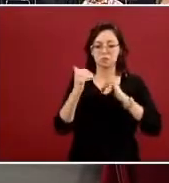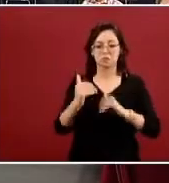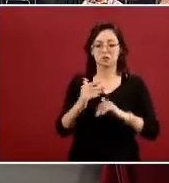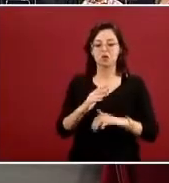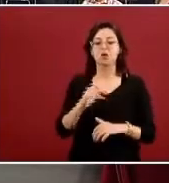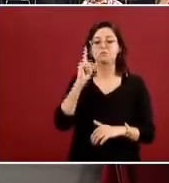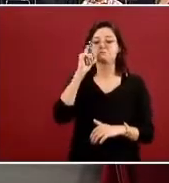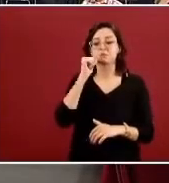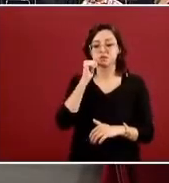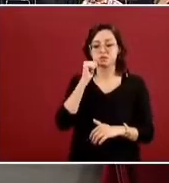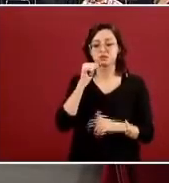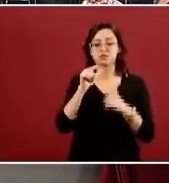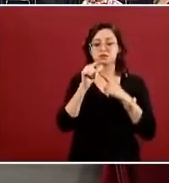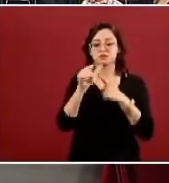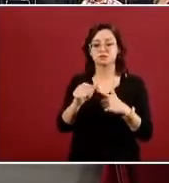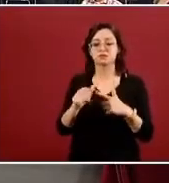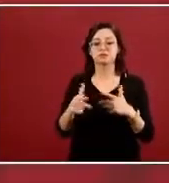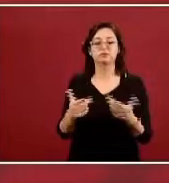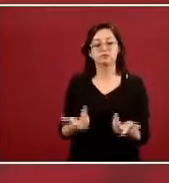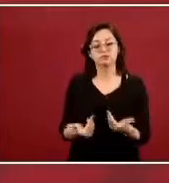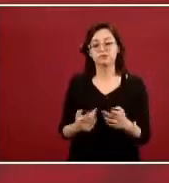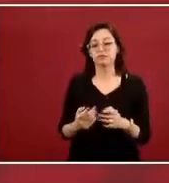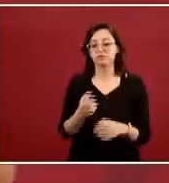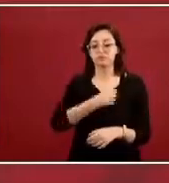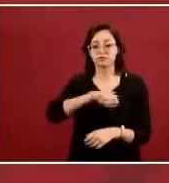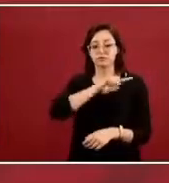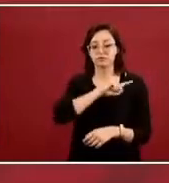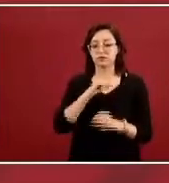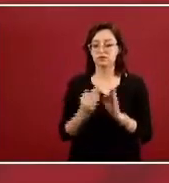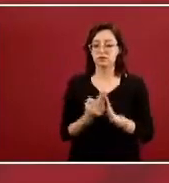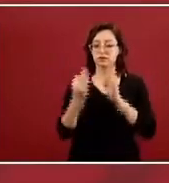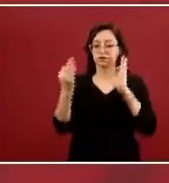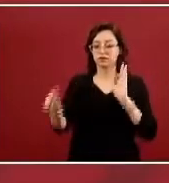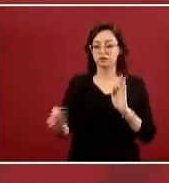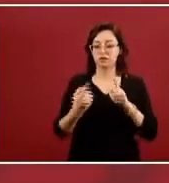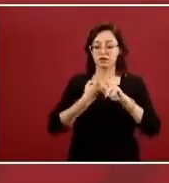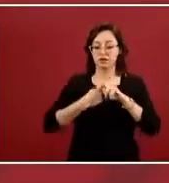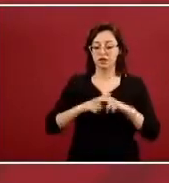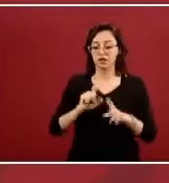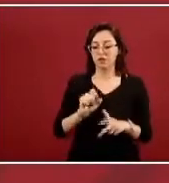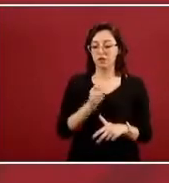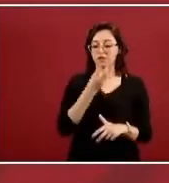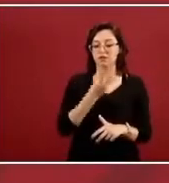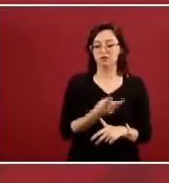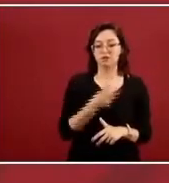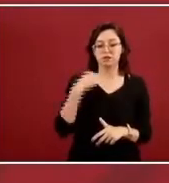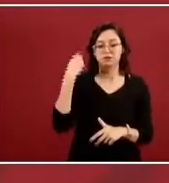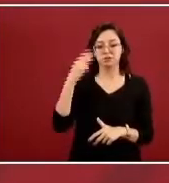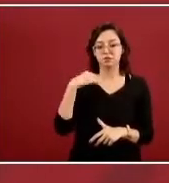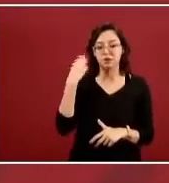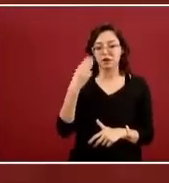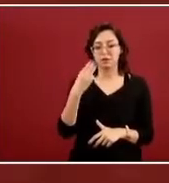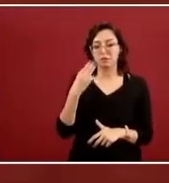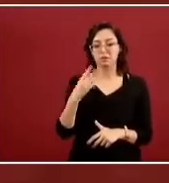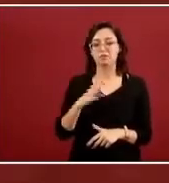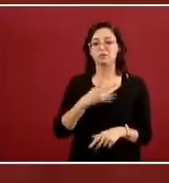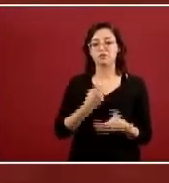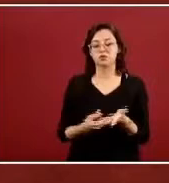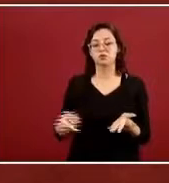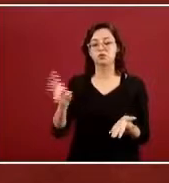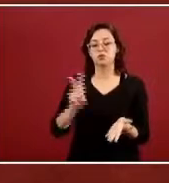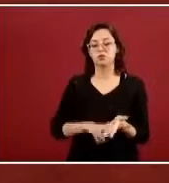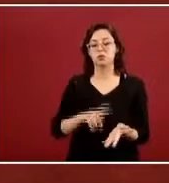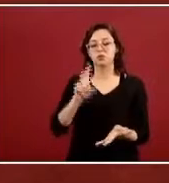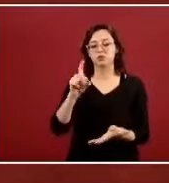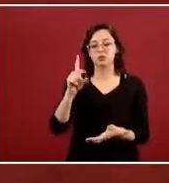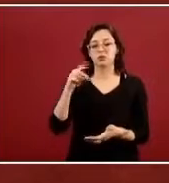Les recuerdo que seguimos en la Jornada Nacional de Sana Distancia. Empezó originalmente el 23 de marzo, luego se intensificó el 30